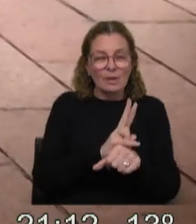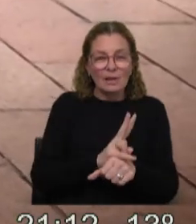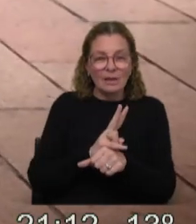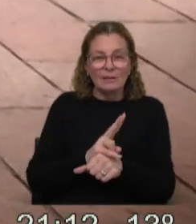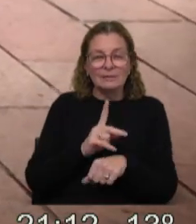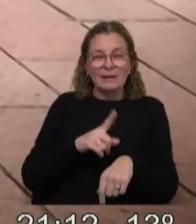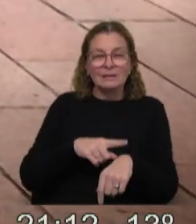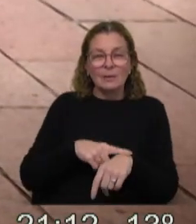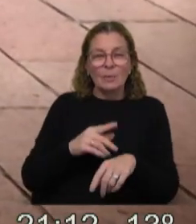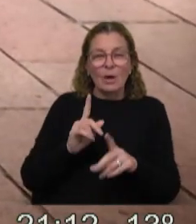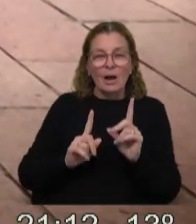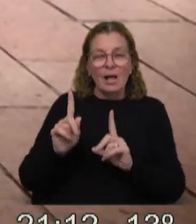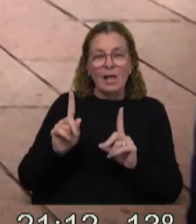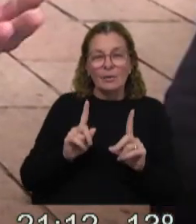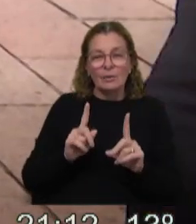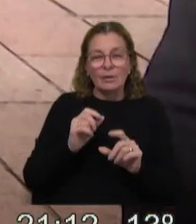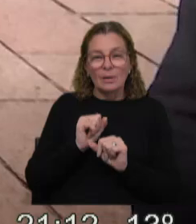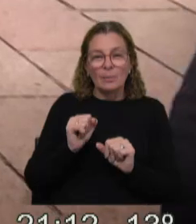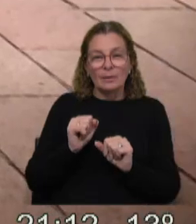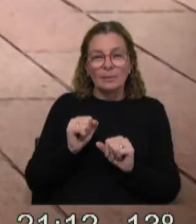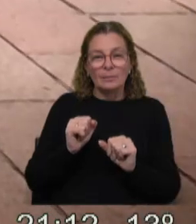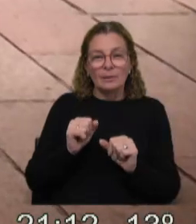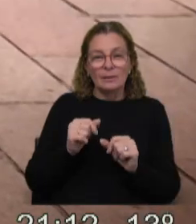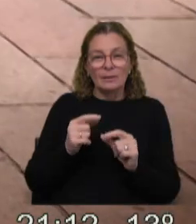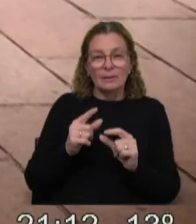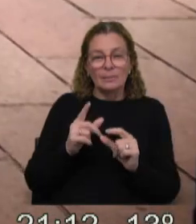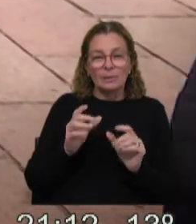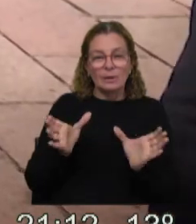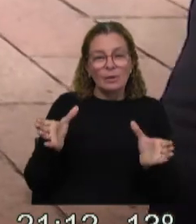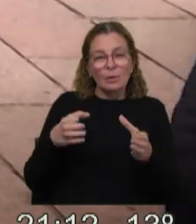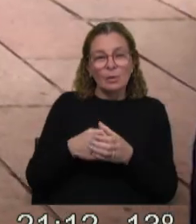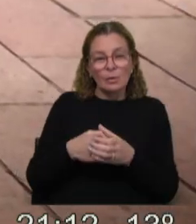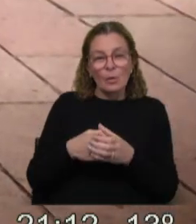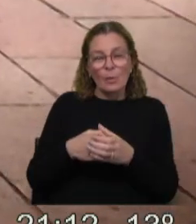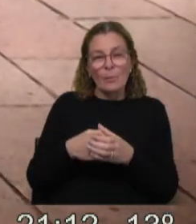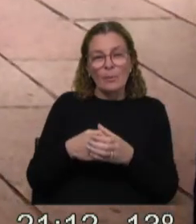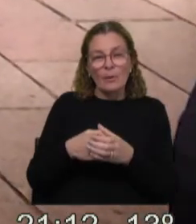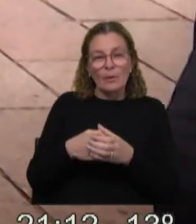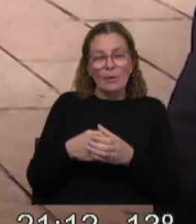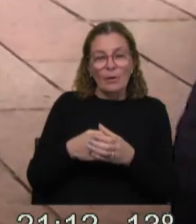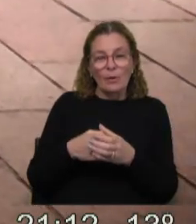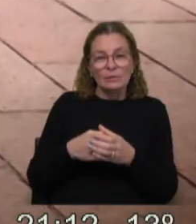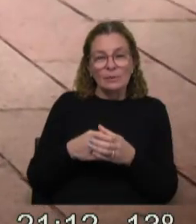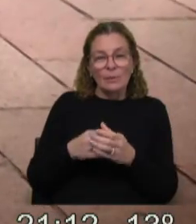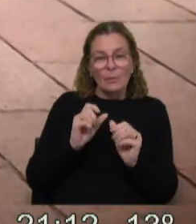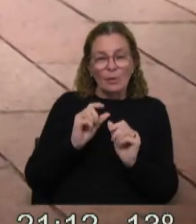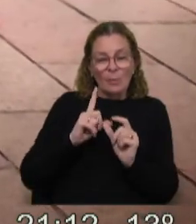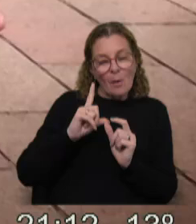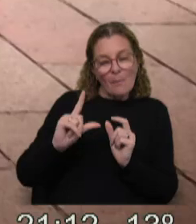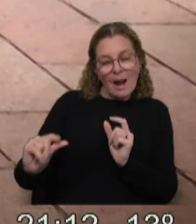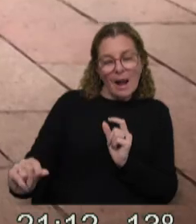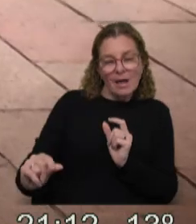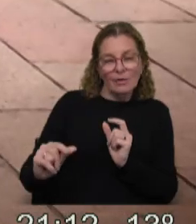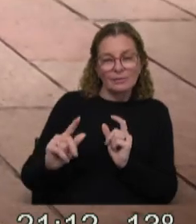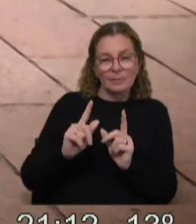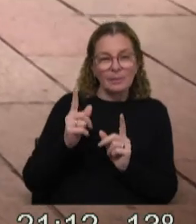tiempo de cada uno, que pueda mantener la distancia que quiera. O sea, puede ir agrupado en ese cardumen o puede ir un poco más distante también